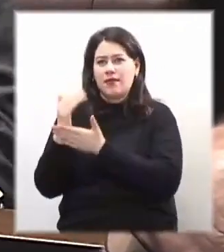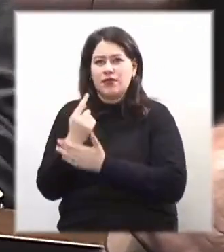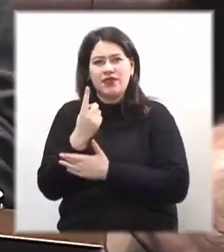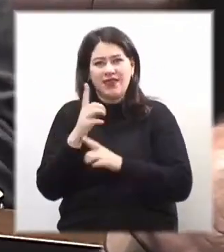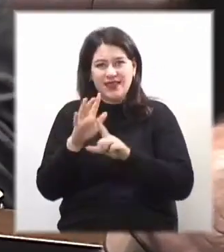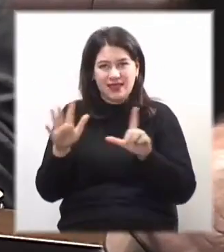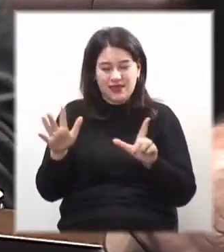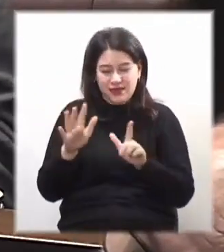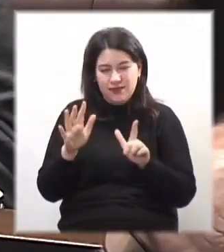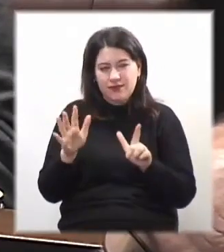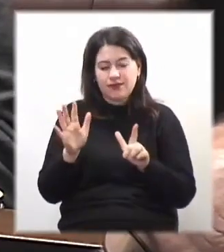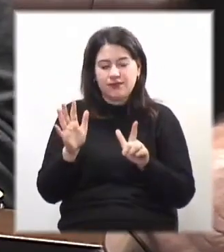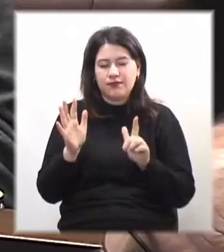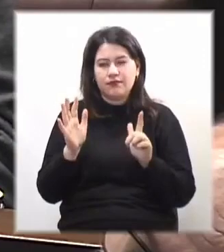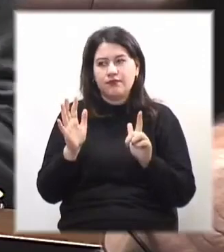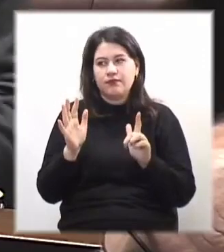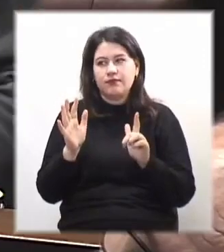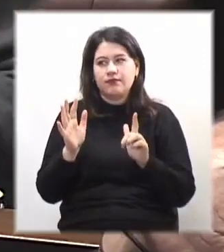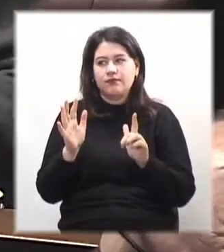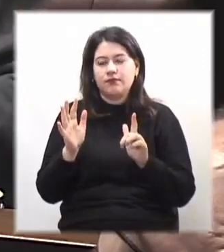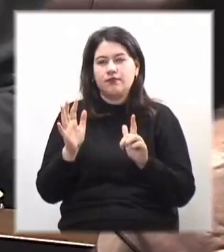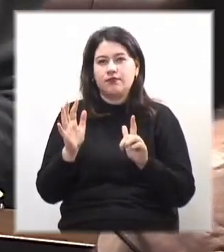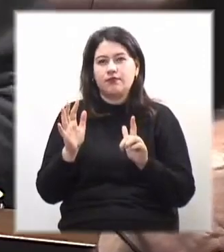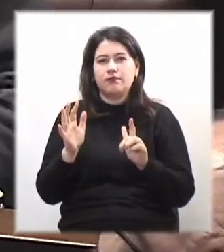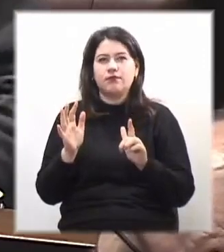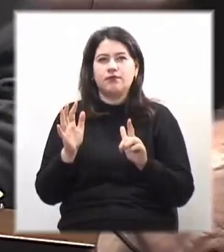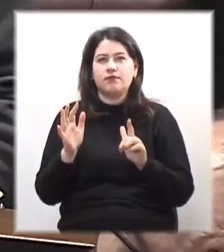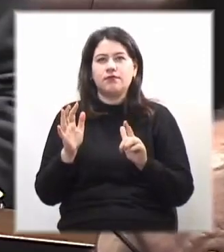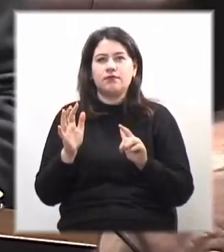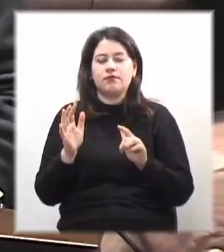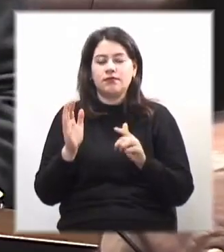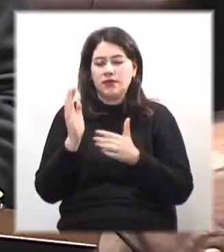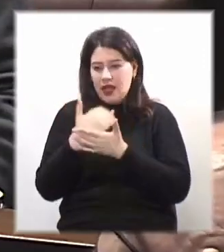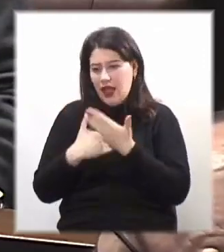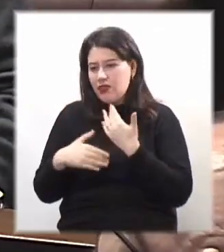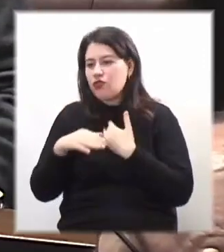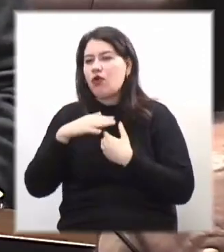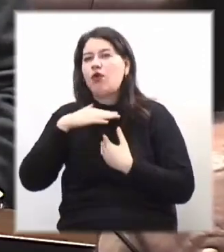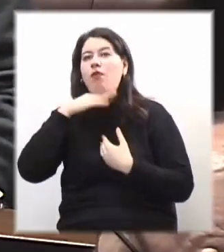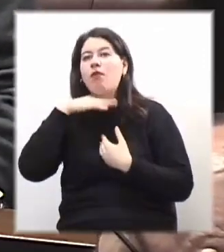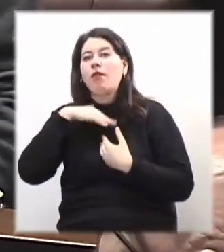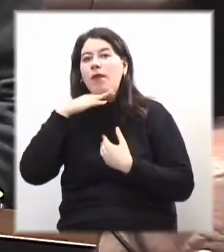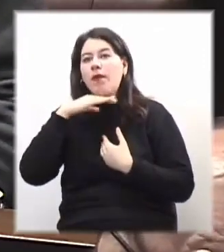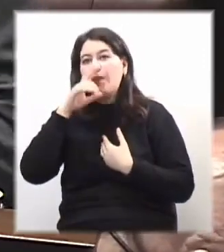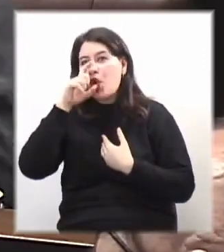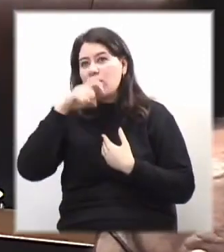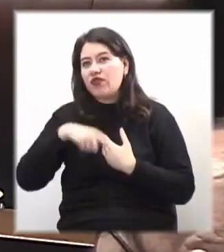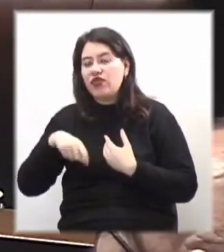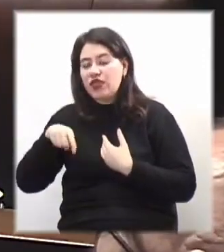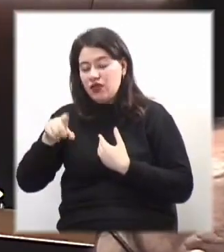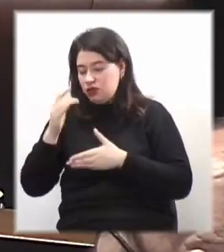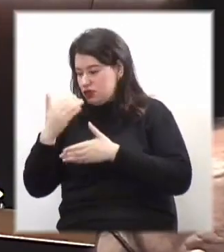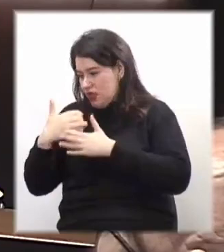país es decir sacando Montevideo de canelones